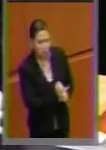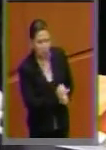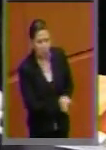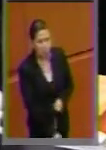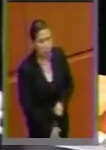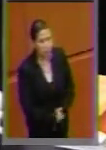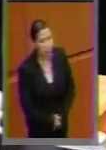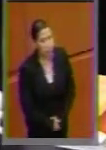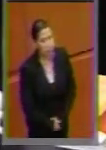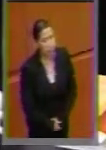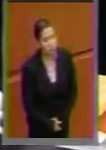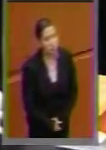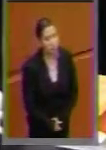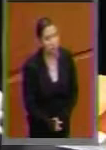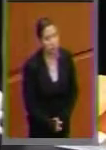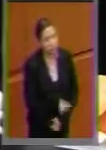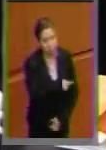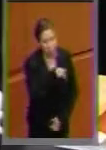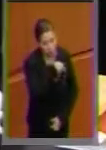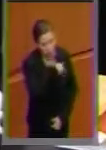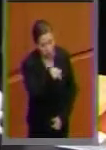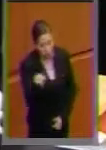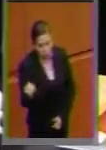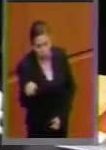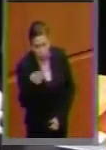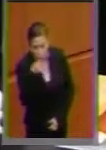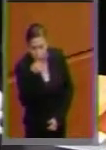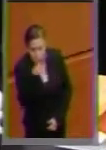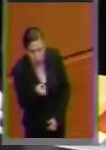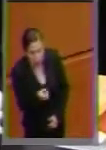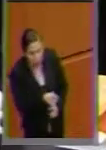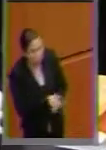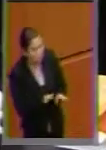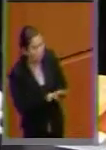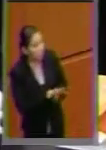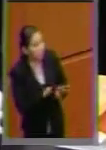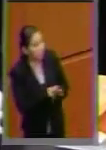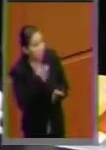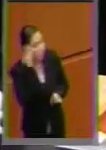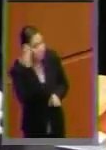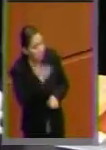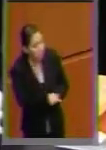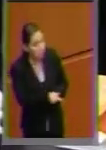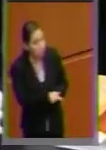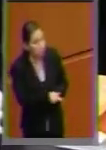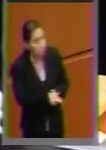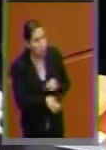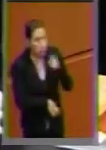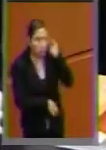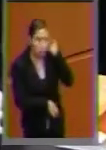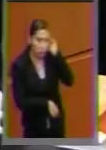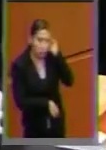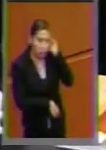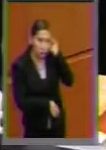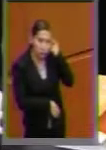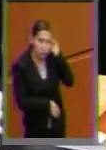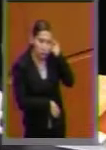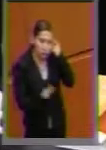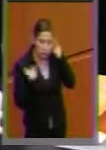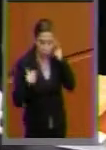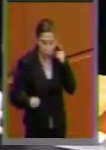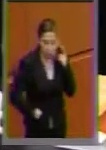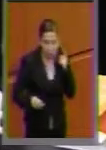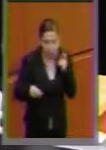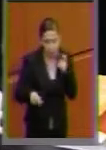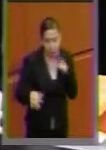es juez hace lo que dice la ley es como cómo vas a ver si el que está imputado que hace